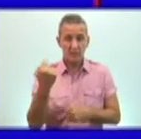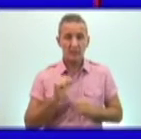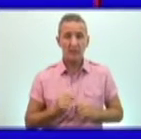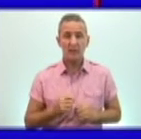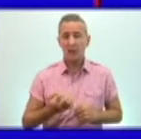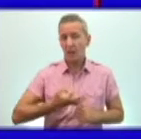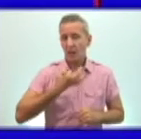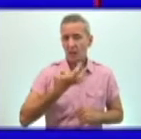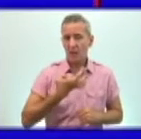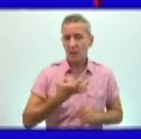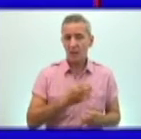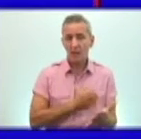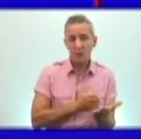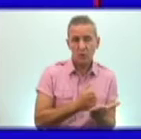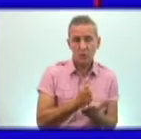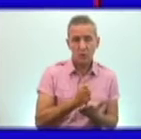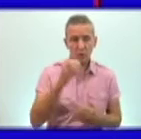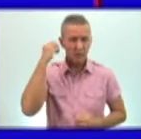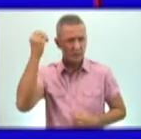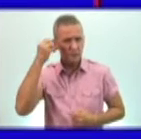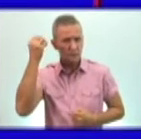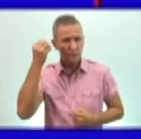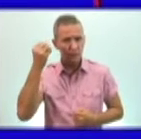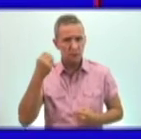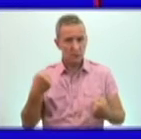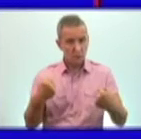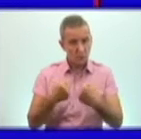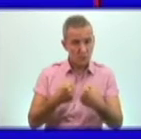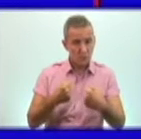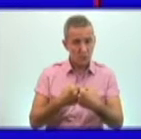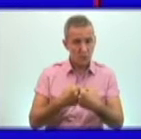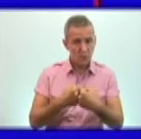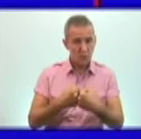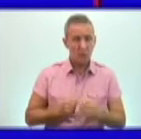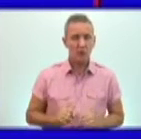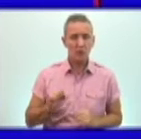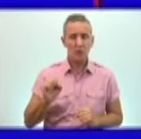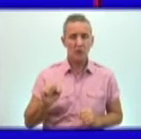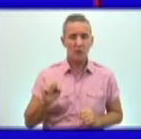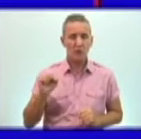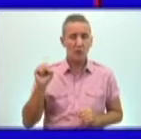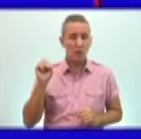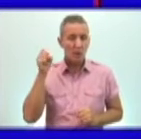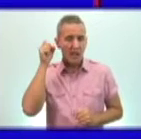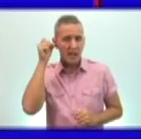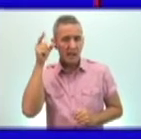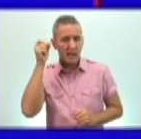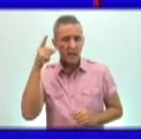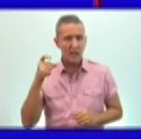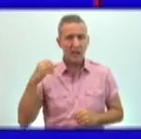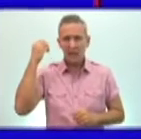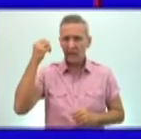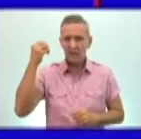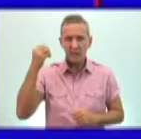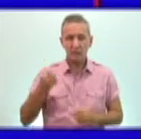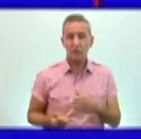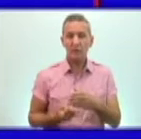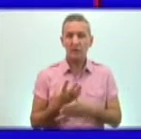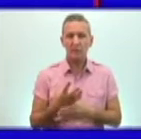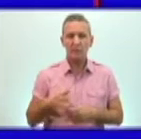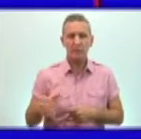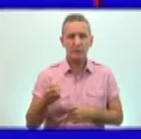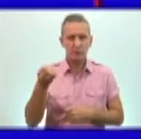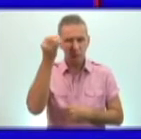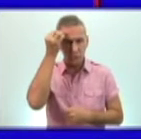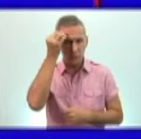expresa una corriente del pensamiento, se opone al empirismo, la razón es la fuente de todo saber. Ustedes tienen